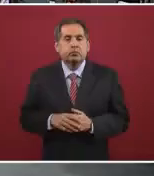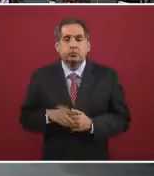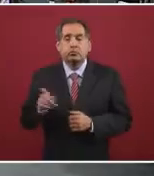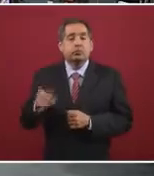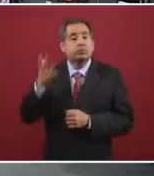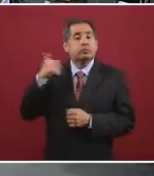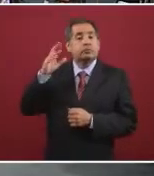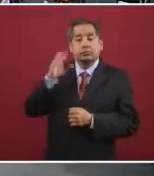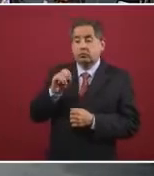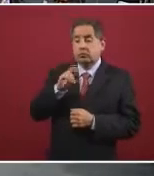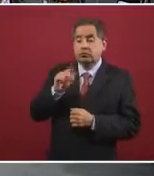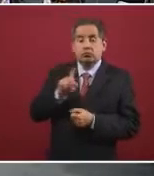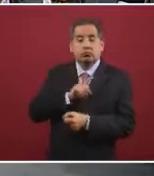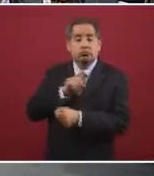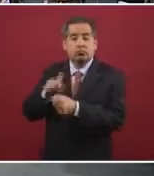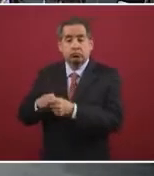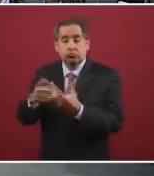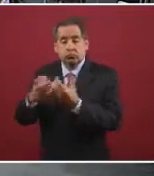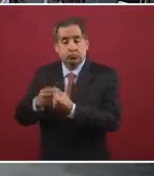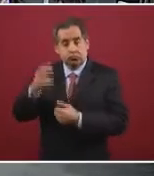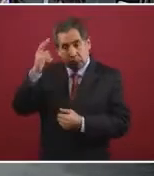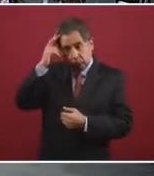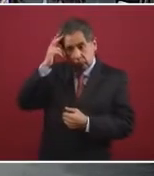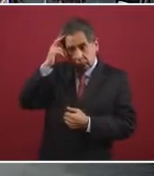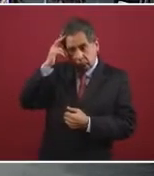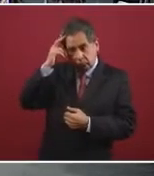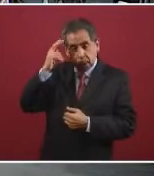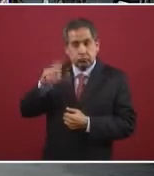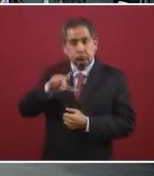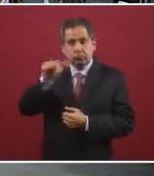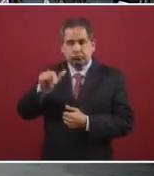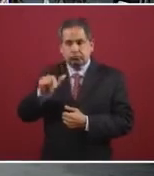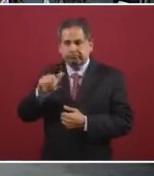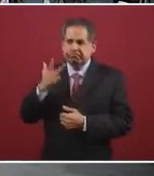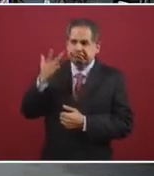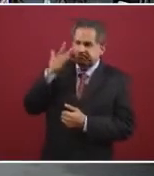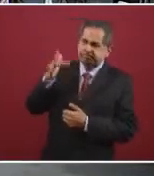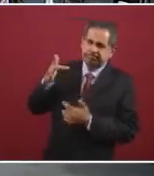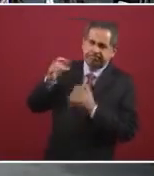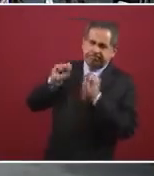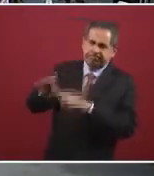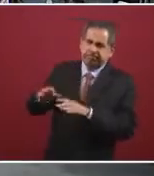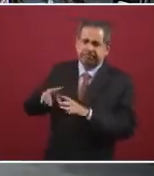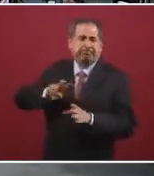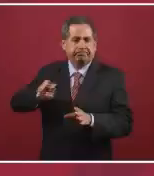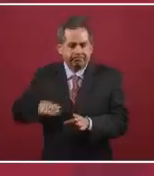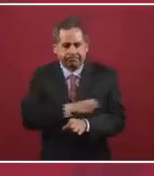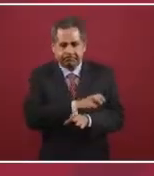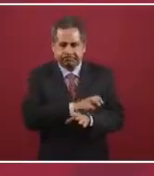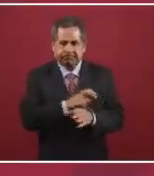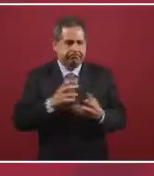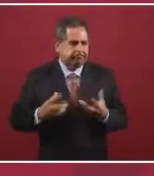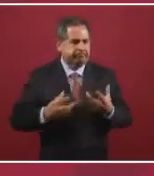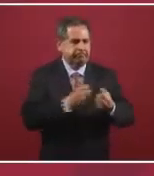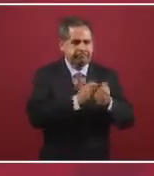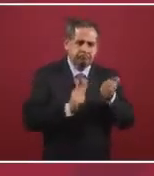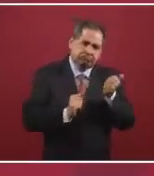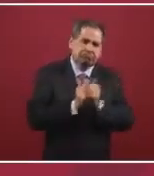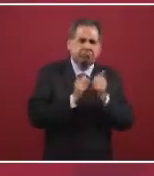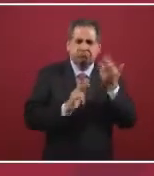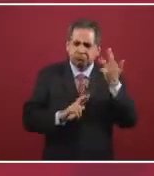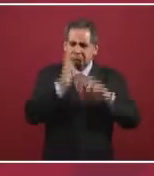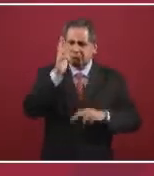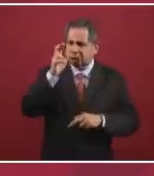afiliado al porfiriato y luego cambia y se vuelve un revolucionario